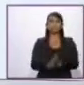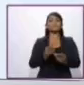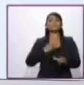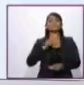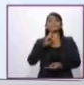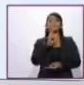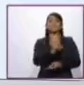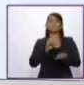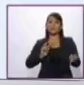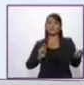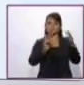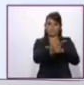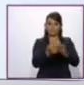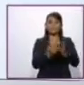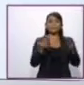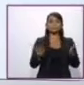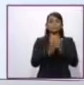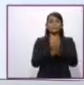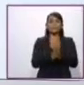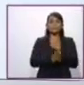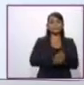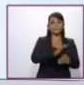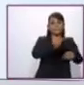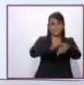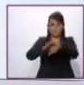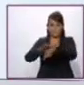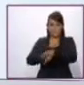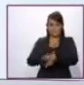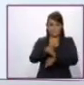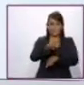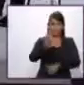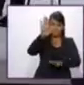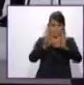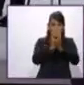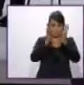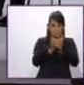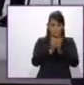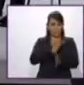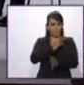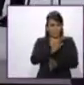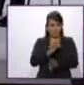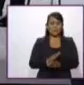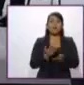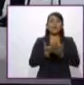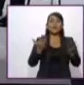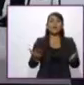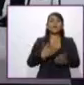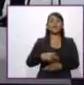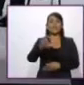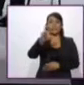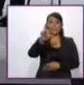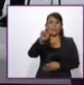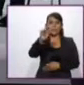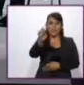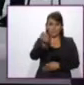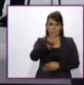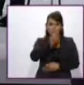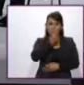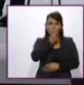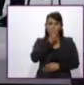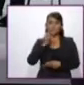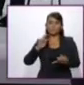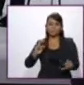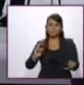podrán solicitar el uso de la voz para su contrarréplica hasta por 30 segundos. Haremos la